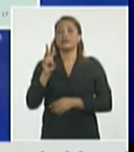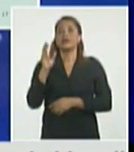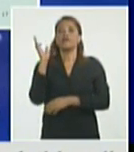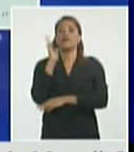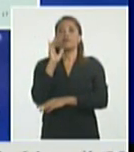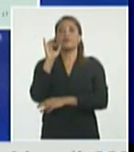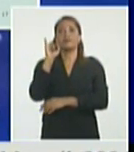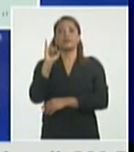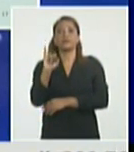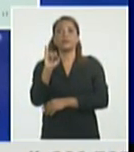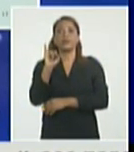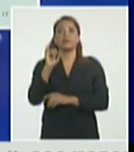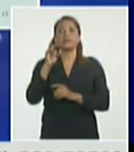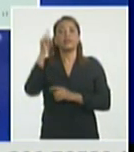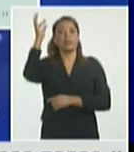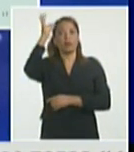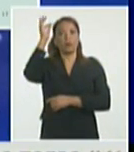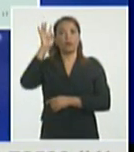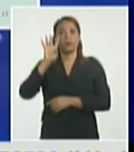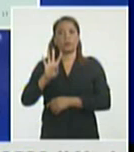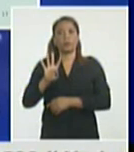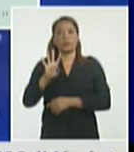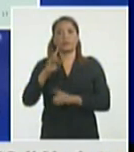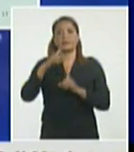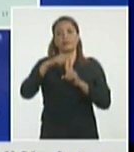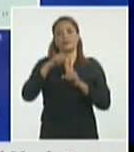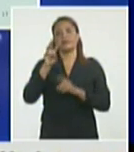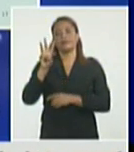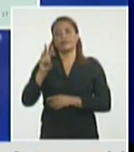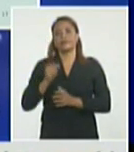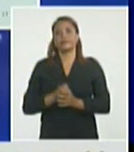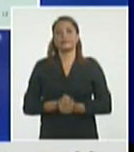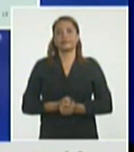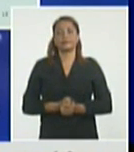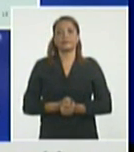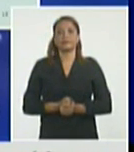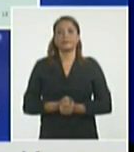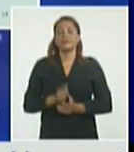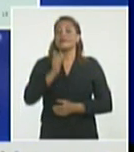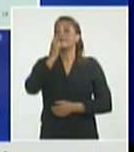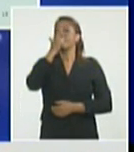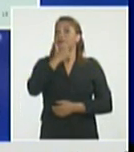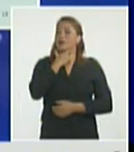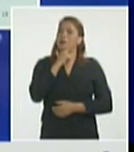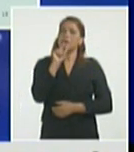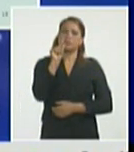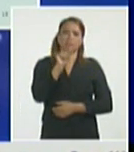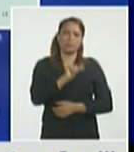en Tahuasco 4 y en Trinidad 3. Ciego de Ávila disminuye